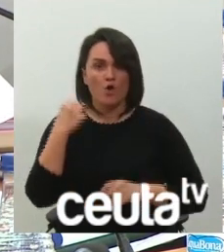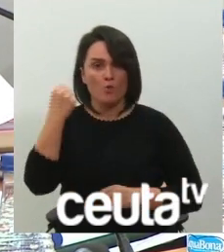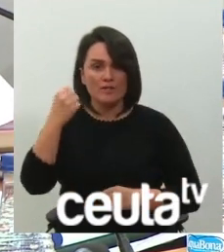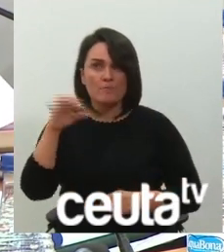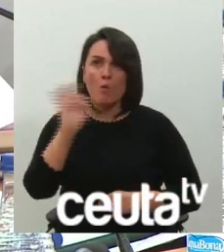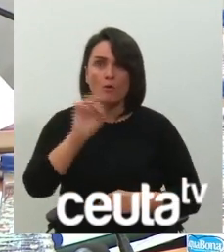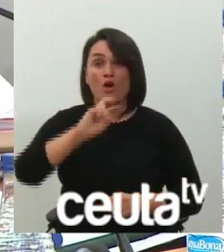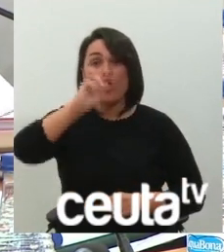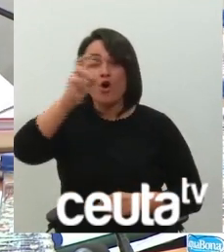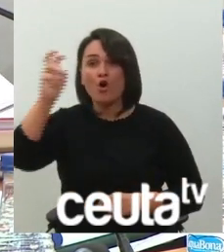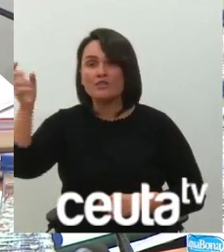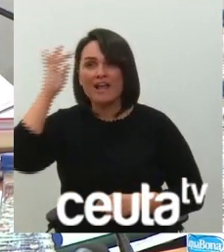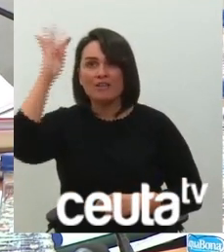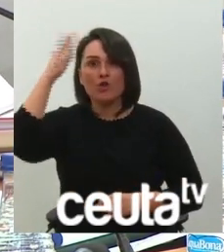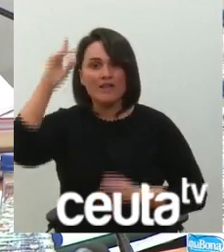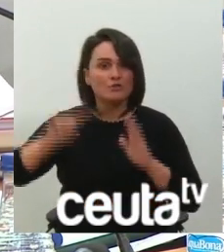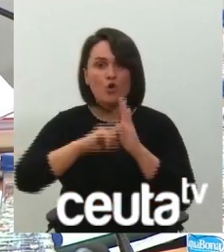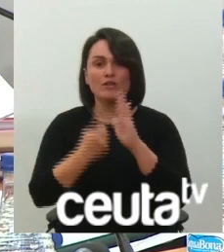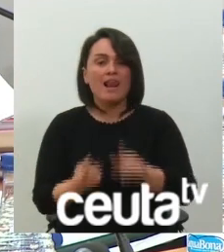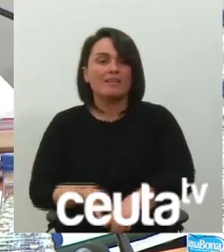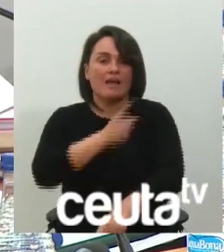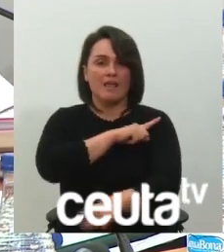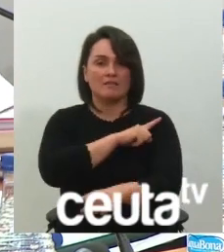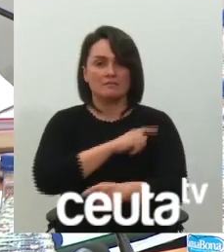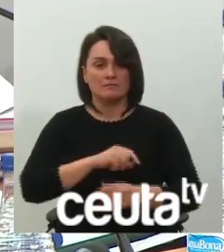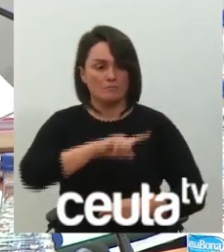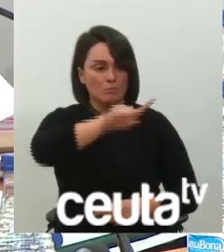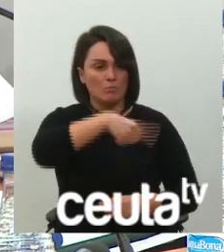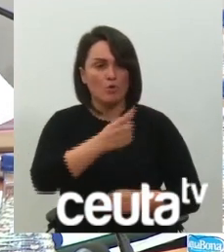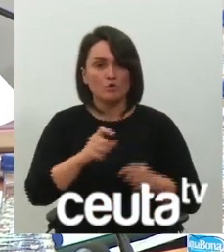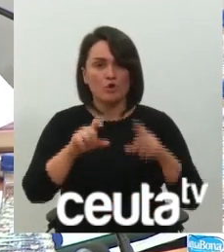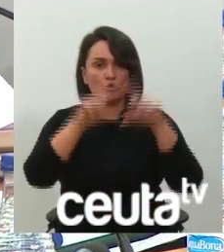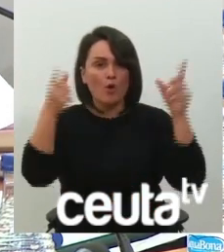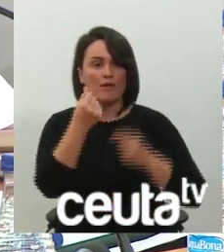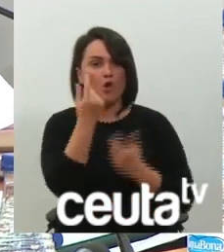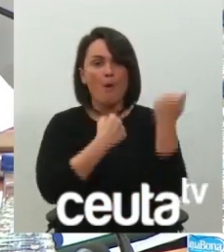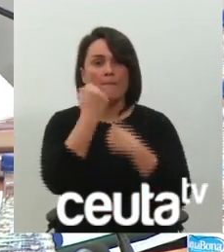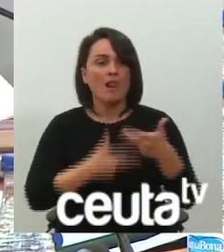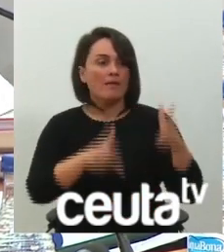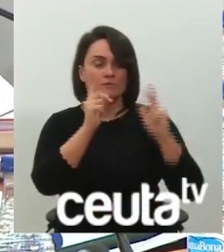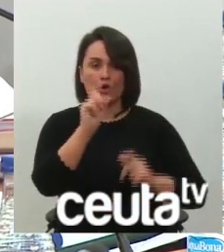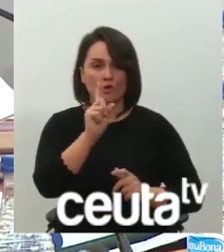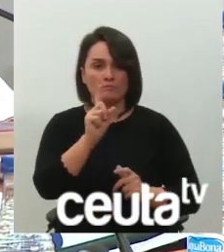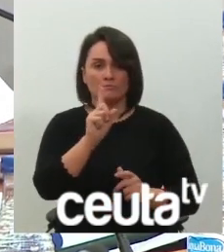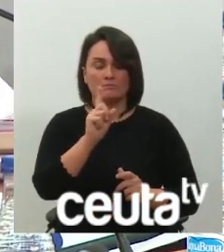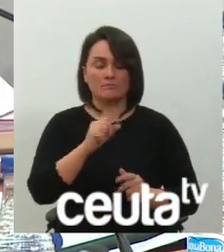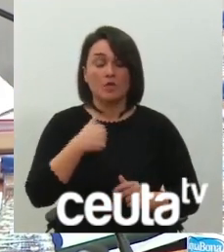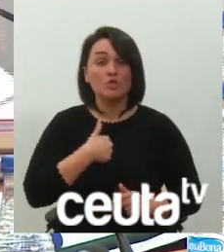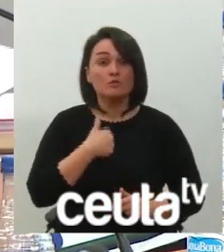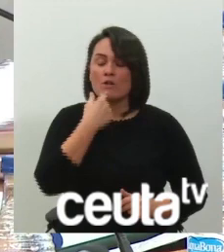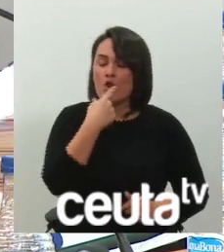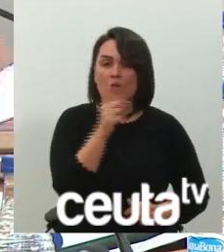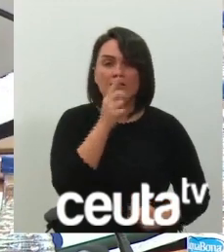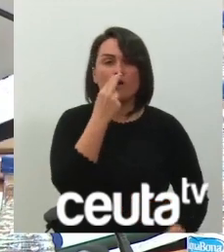totalitarias ustedes no son liberales ya está eso es lo que le quiero decir de forma clara yo no he dicho nada dicho usted